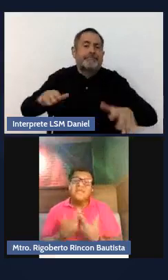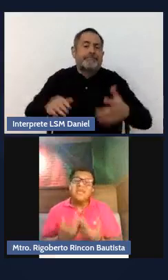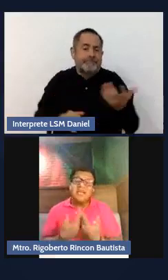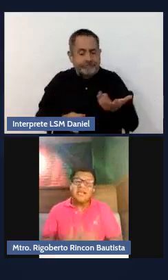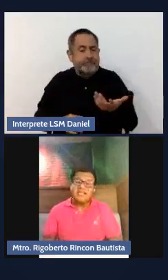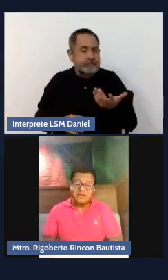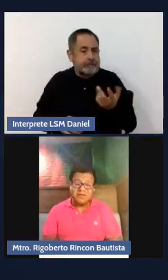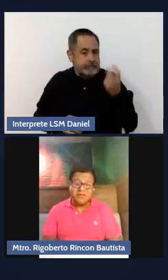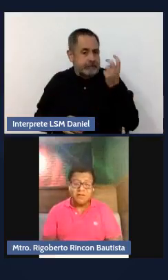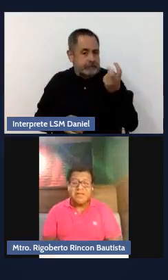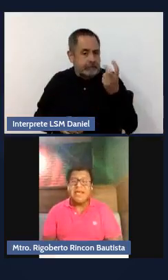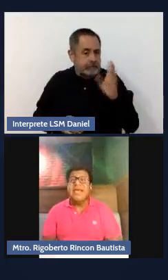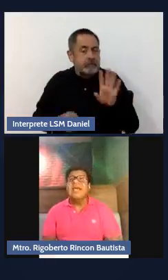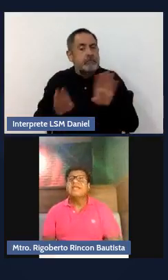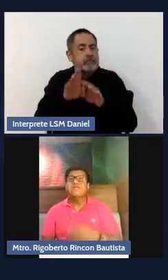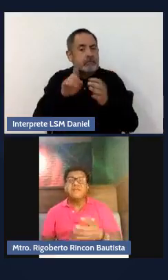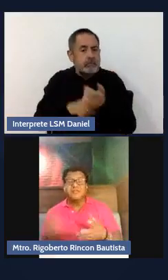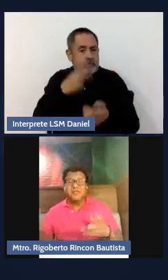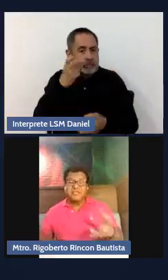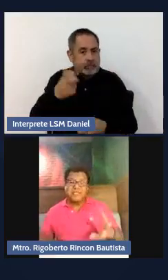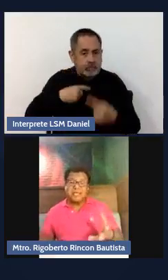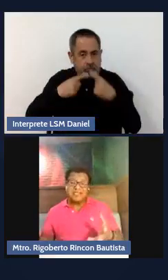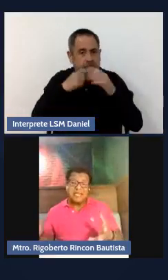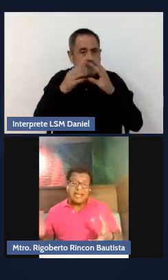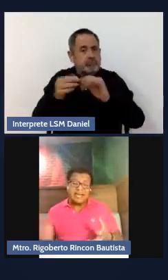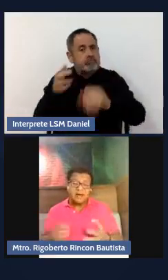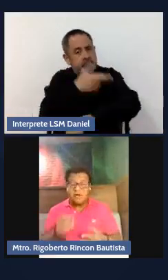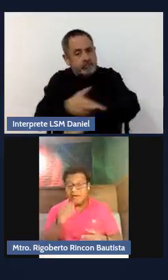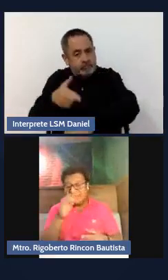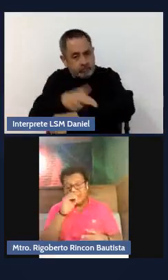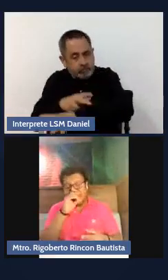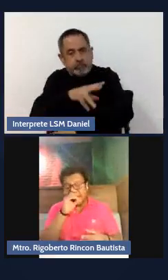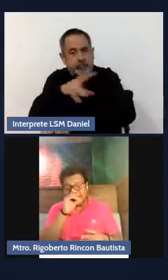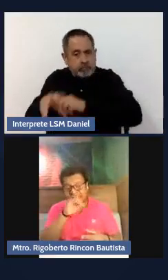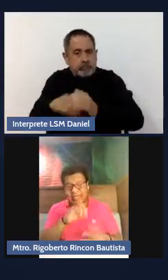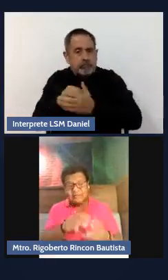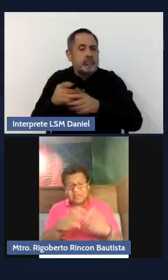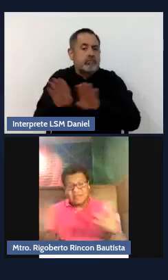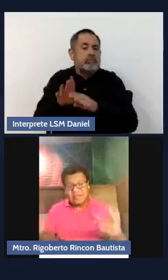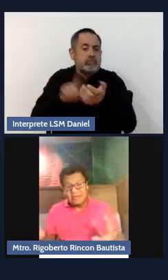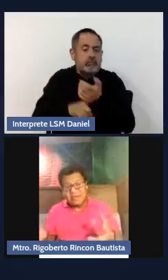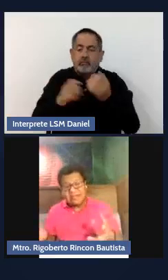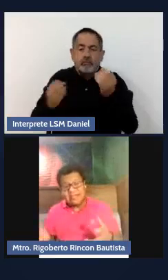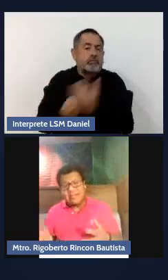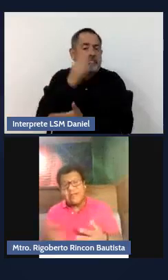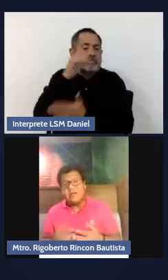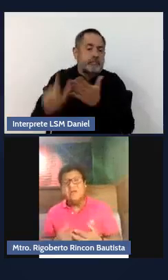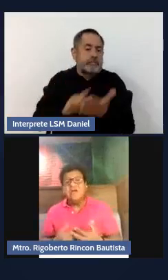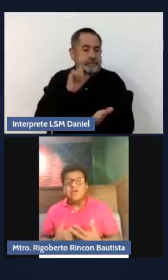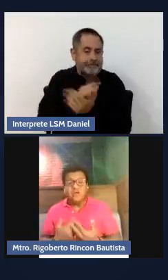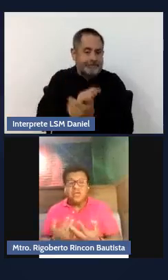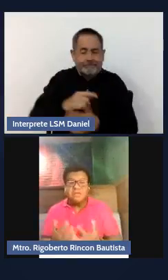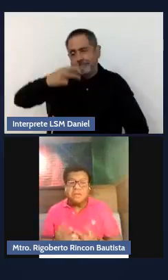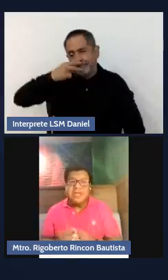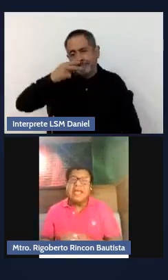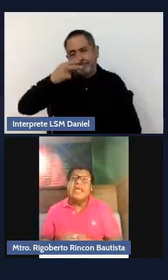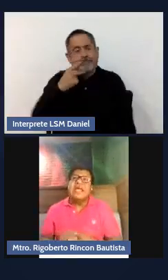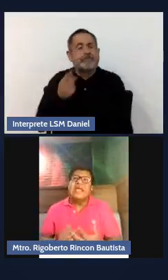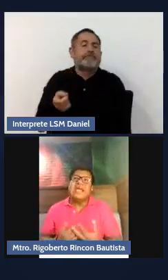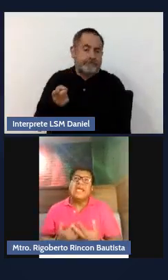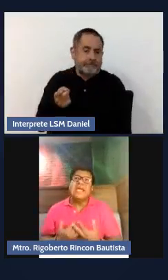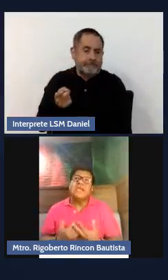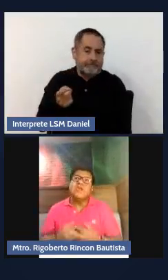de tu familia. Es por eso que se agregó tenemos esta nueva ley del tabaco, donde implica que